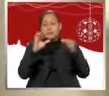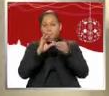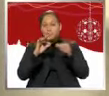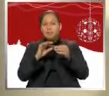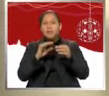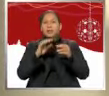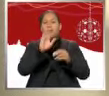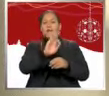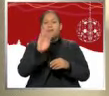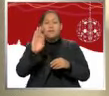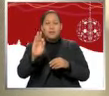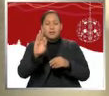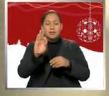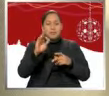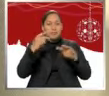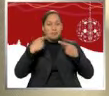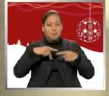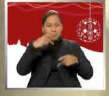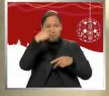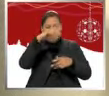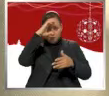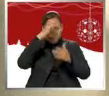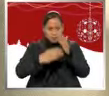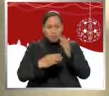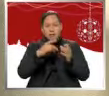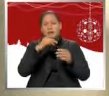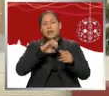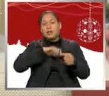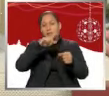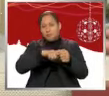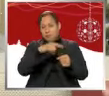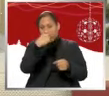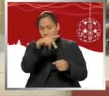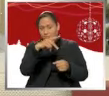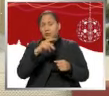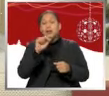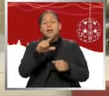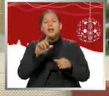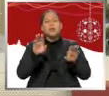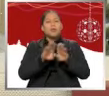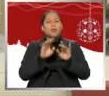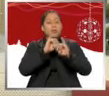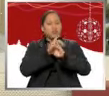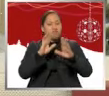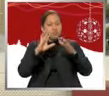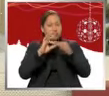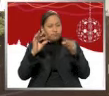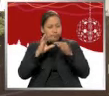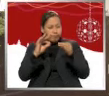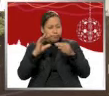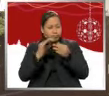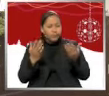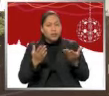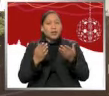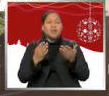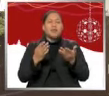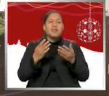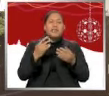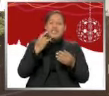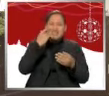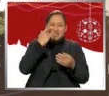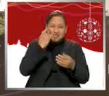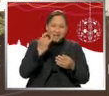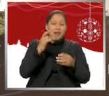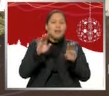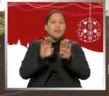de esta fecha en especial. Pues sí, es muy interesante, ¿no? Y que nos compartas cierta información curiosa que hay por